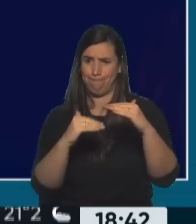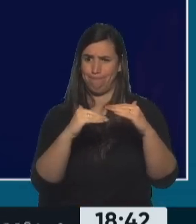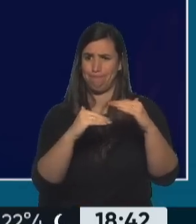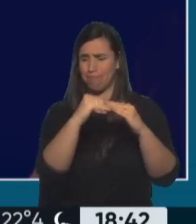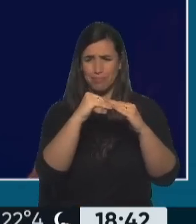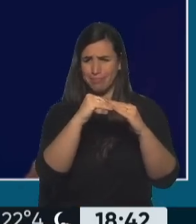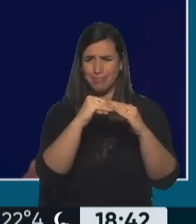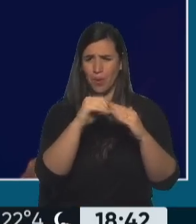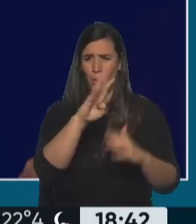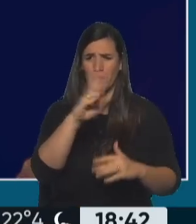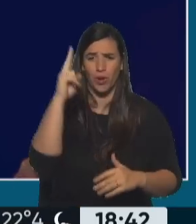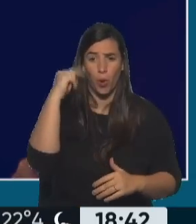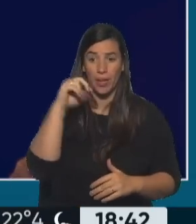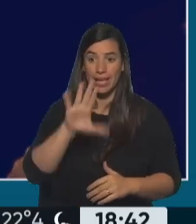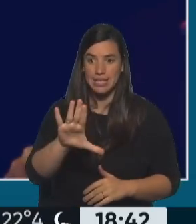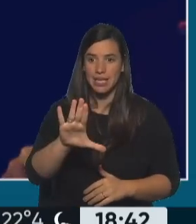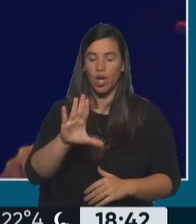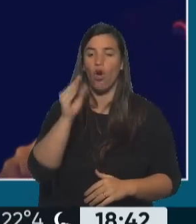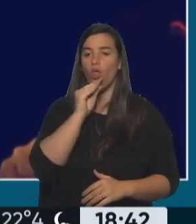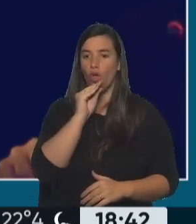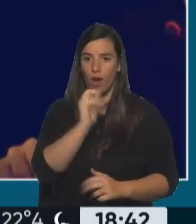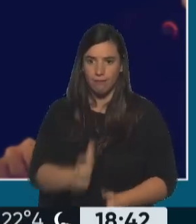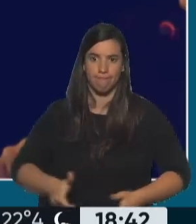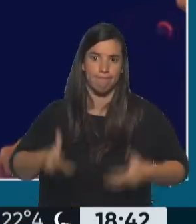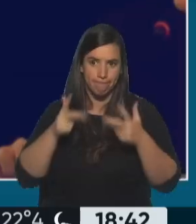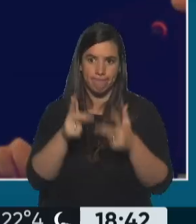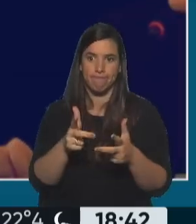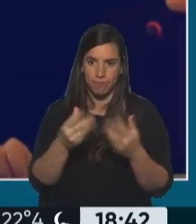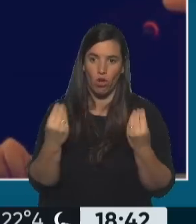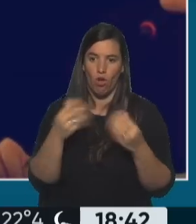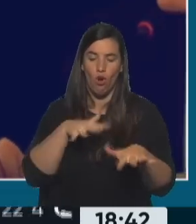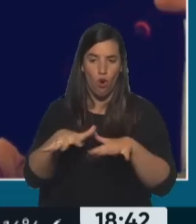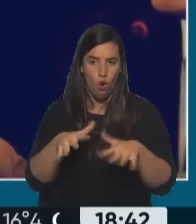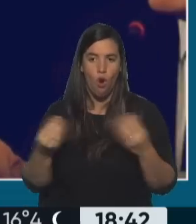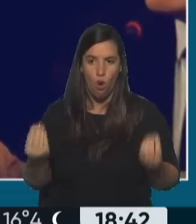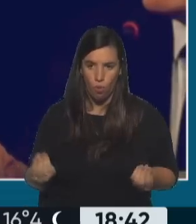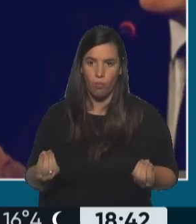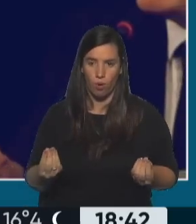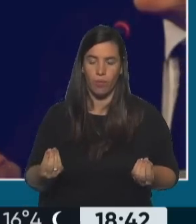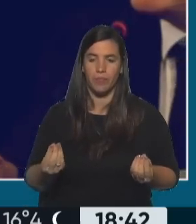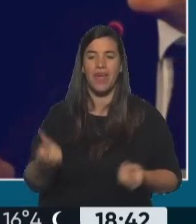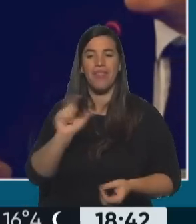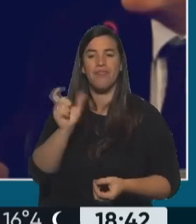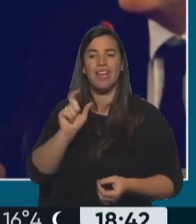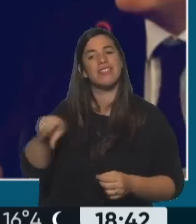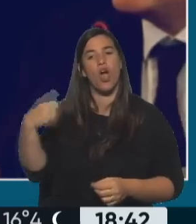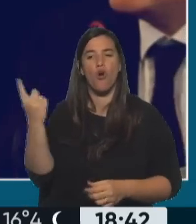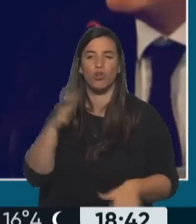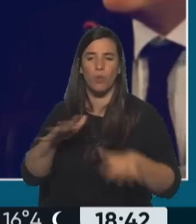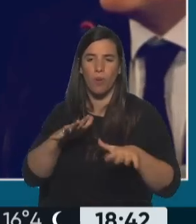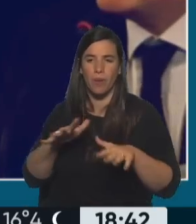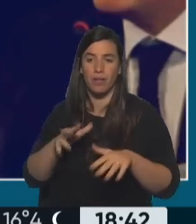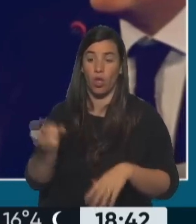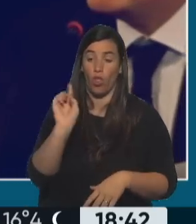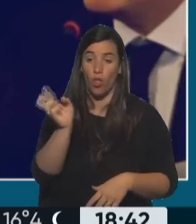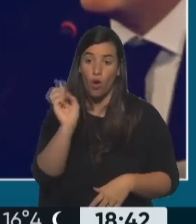calientes, salió a intervenir. ¿Cómo intervino? A diferencia de otros momentos en los cuales se vendían dólares contra pesos, se vendieron